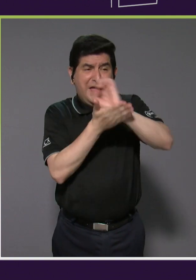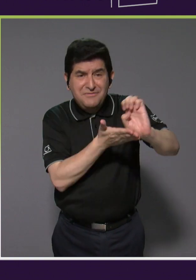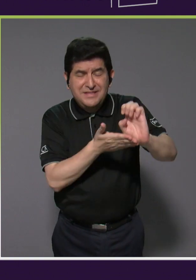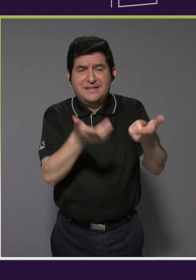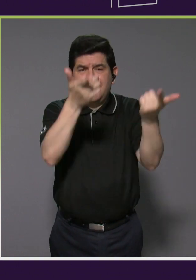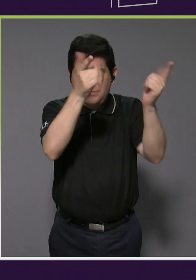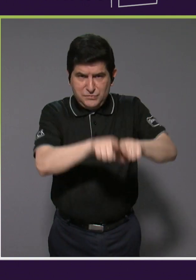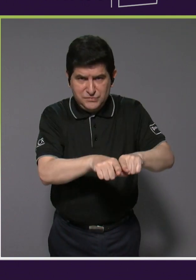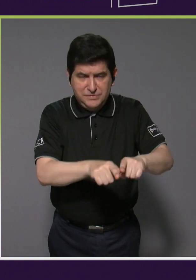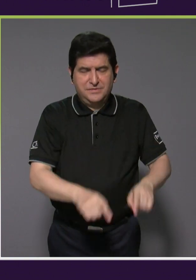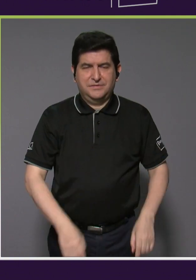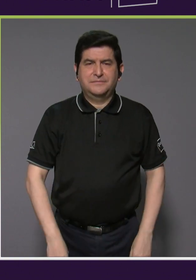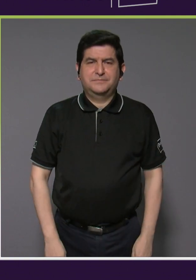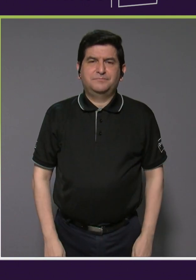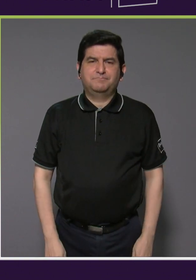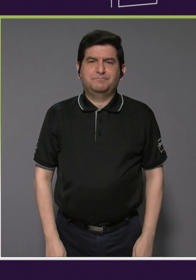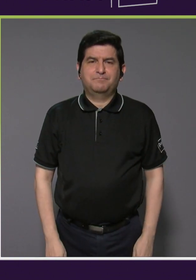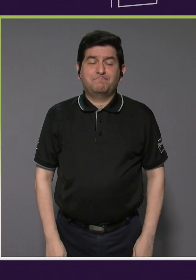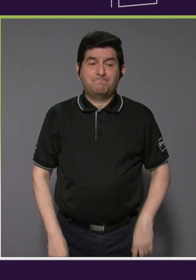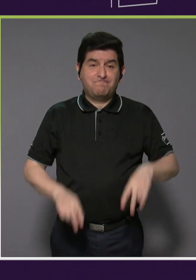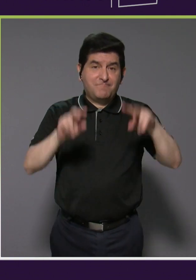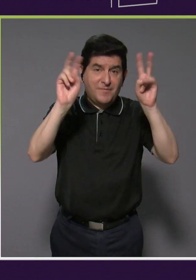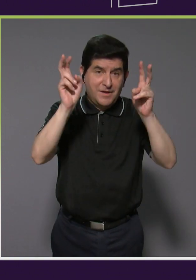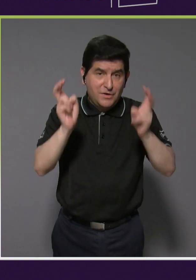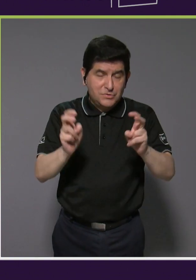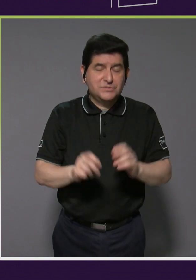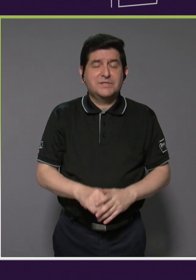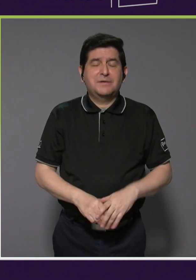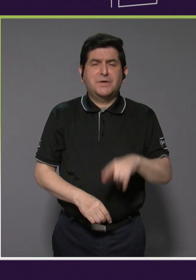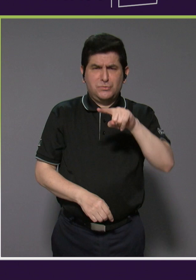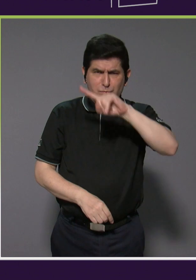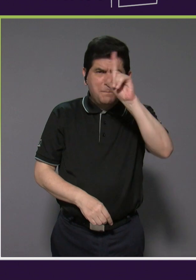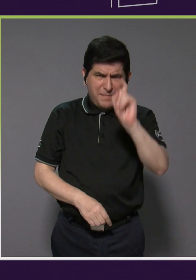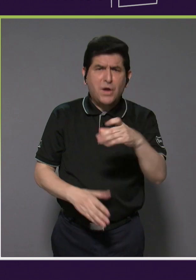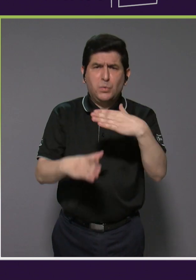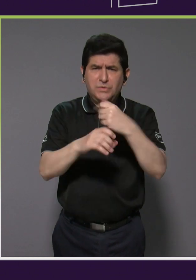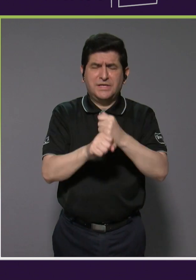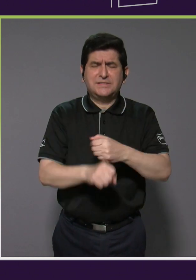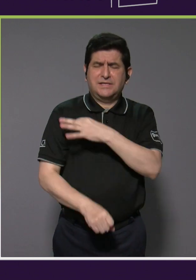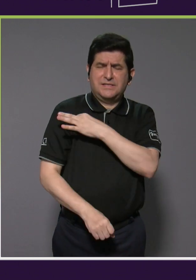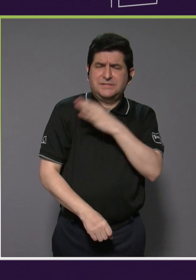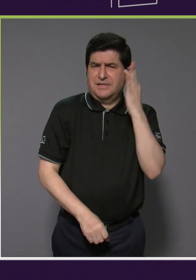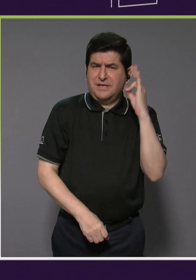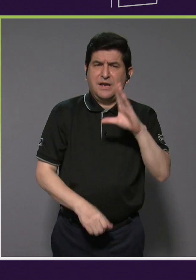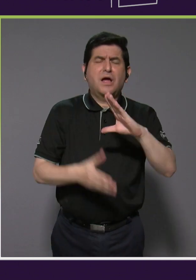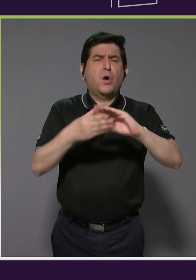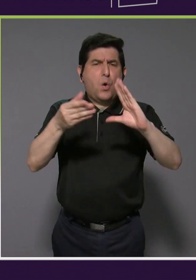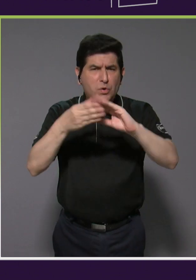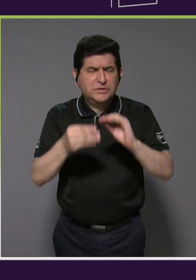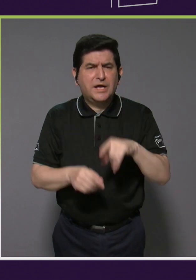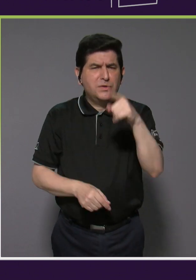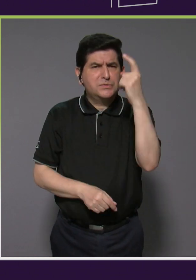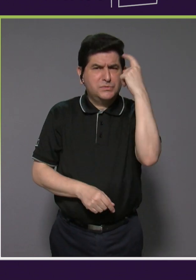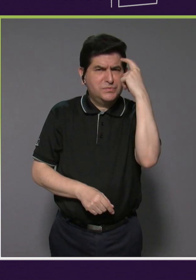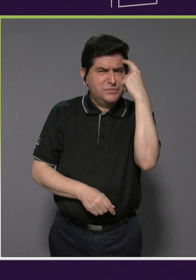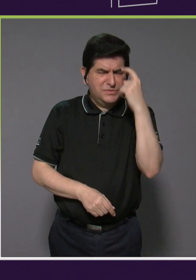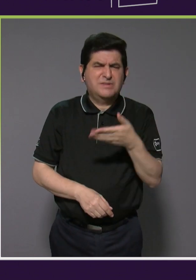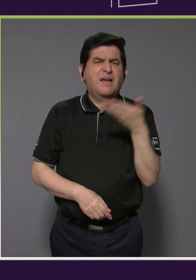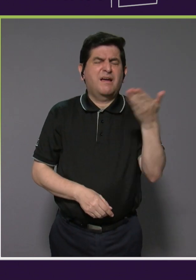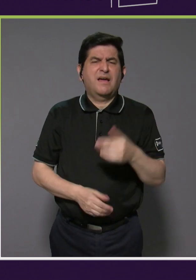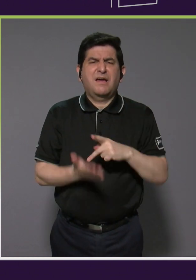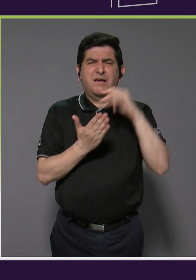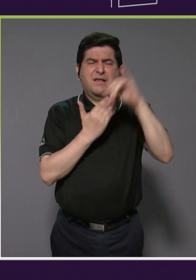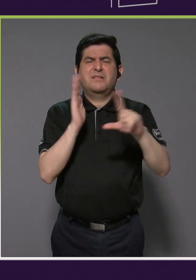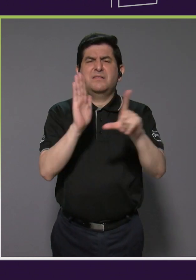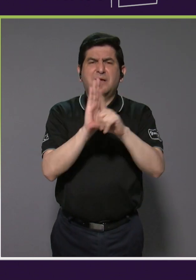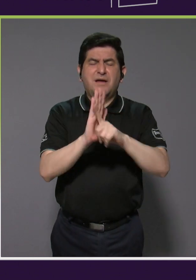ocurra. Así que tenemos estos temas, queremos que usted nos deje preguntas para nuestras invitadas o que nos cuente qué piensa sobre estos proyectos